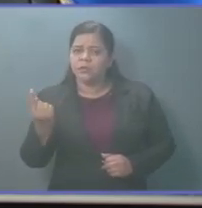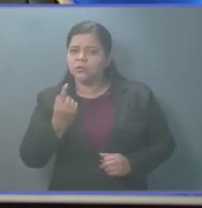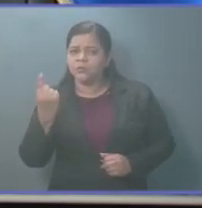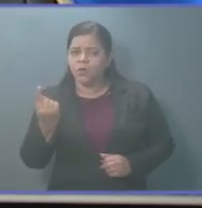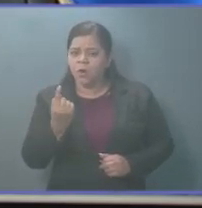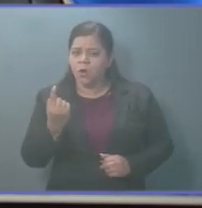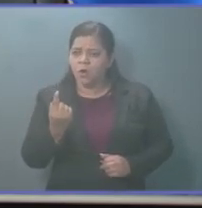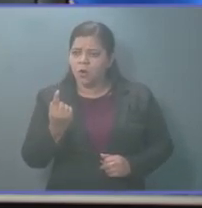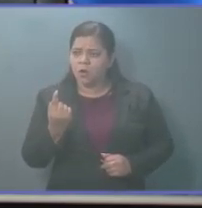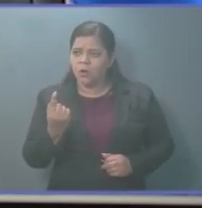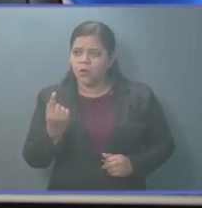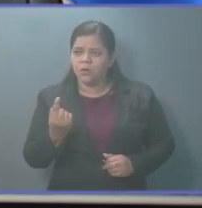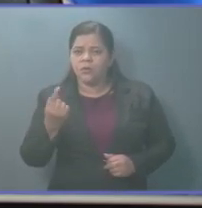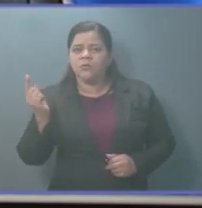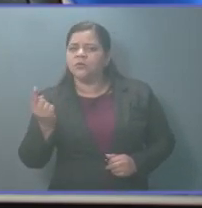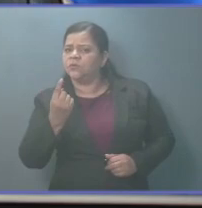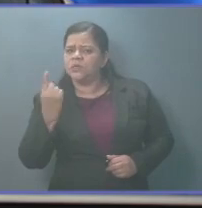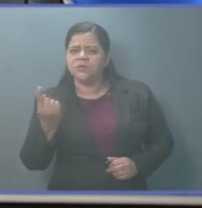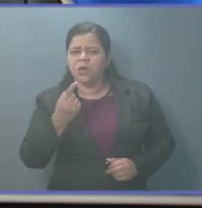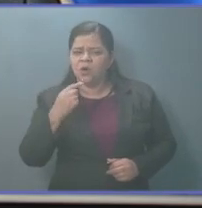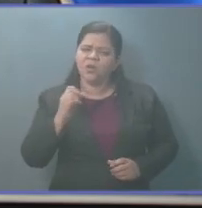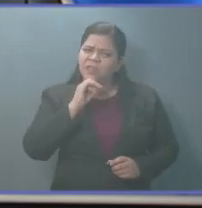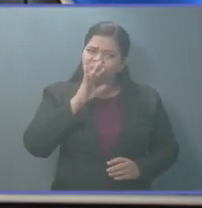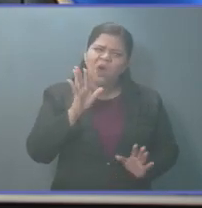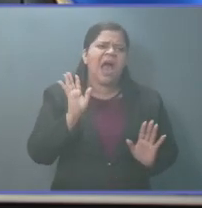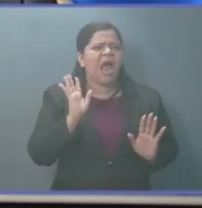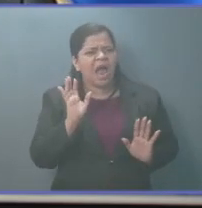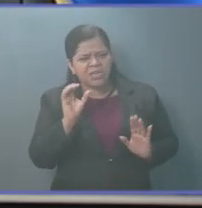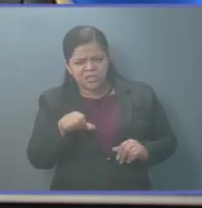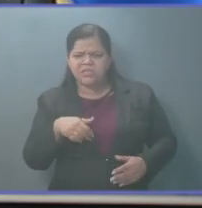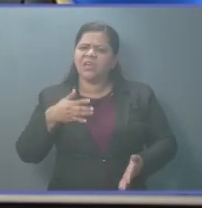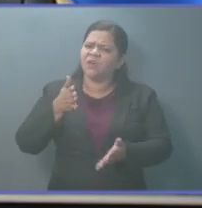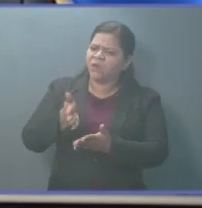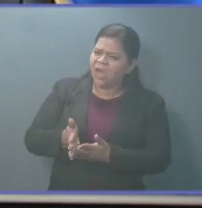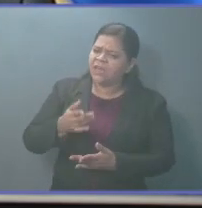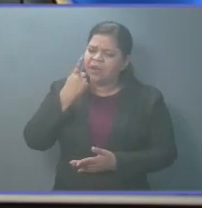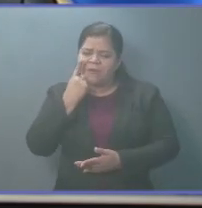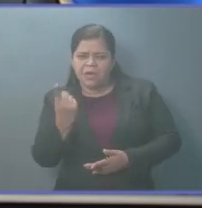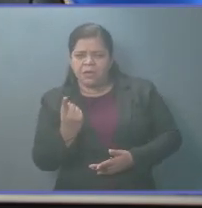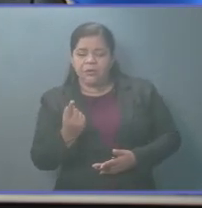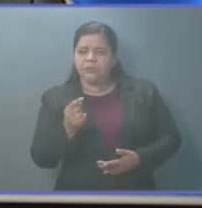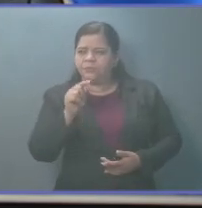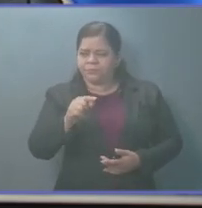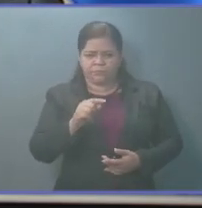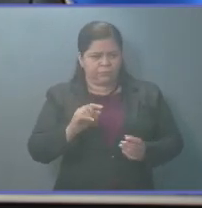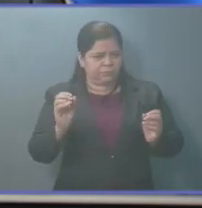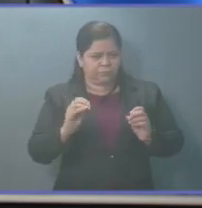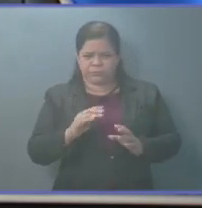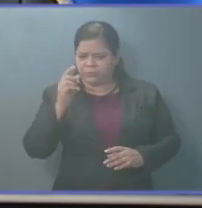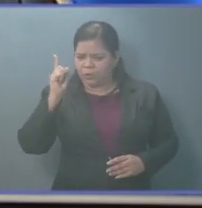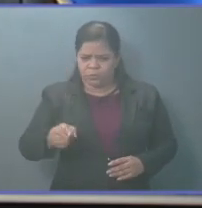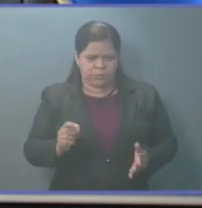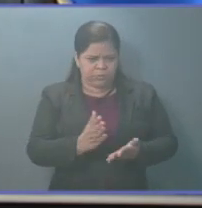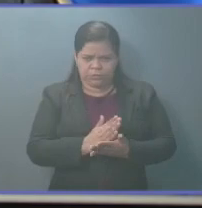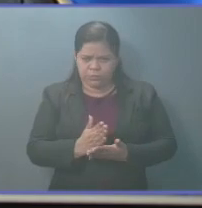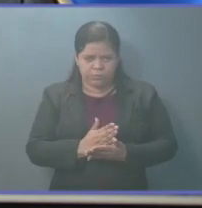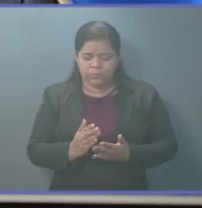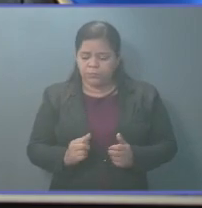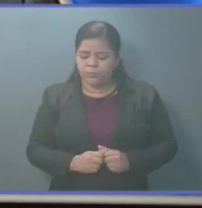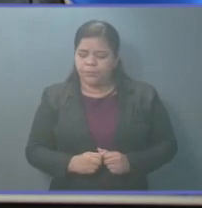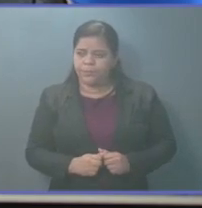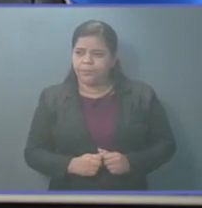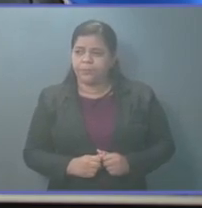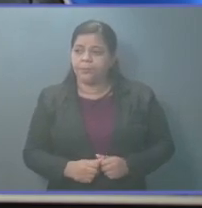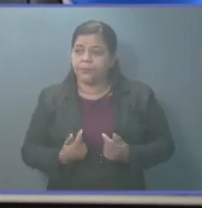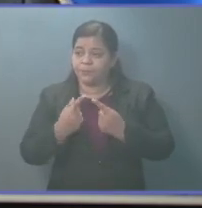vino a supervisar. Usted, señor ministro de la Defensa Nacional, no dio ninguna orden,